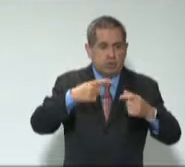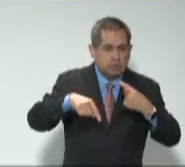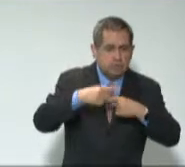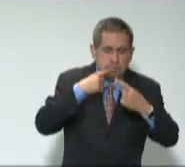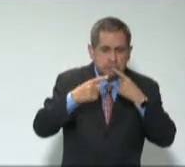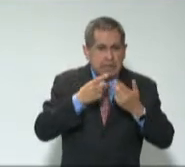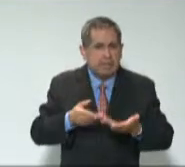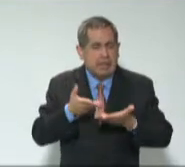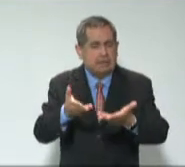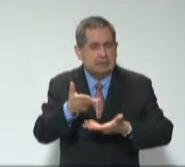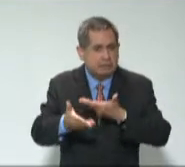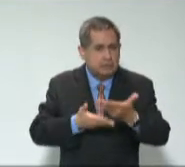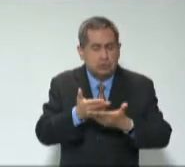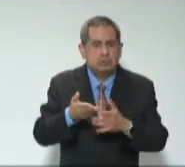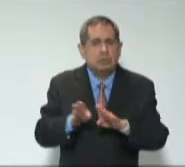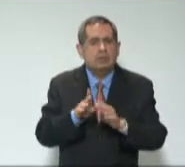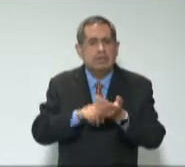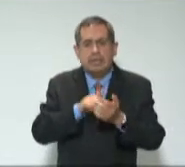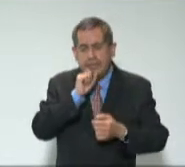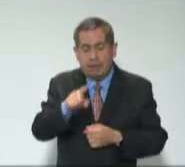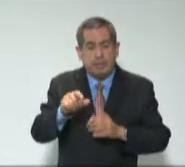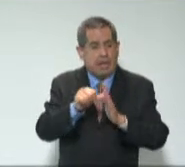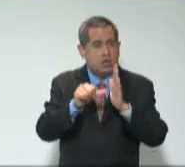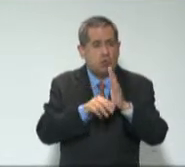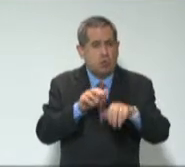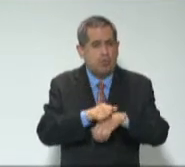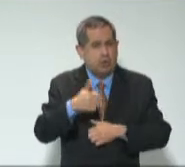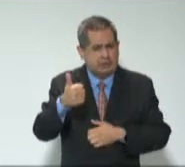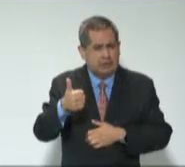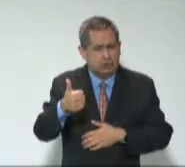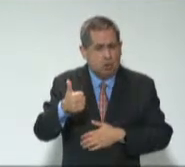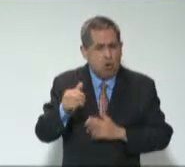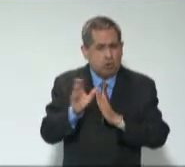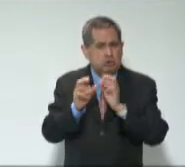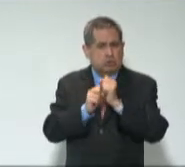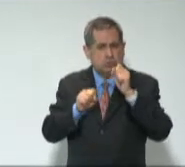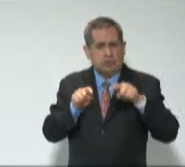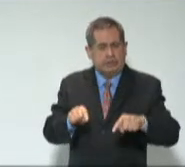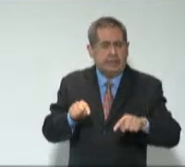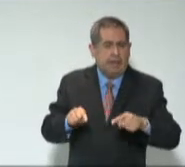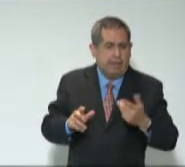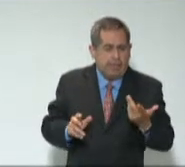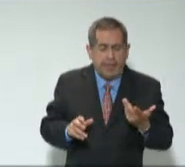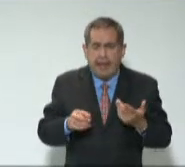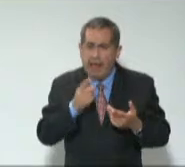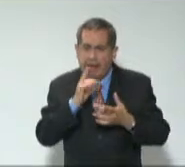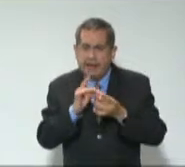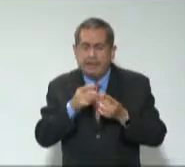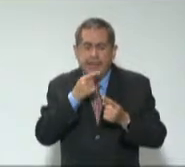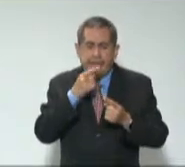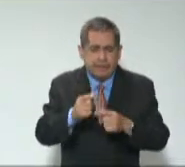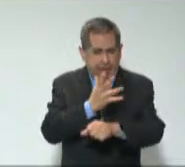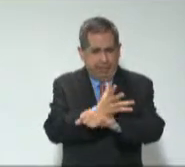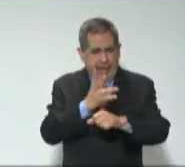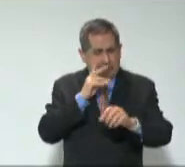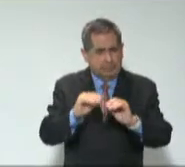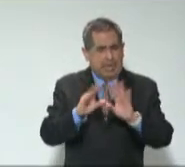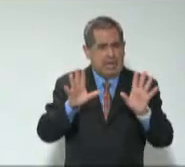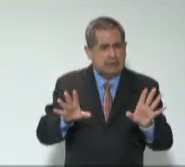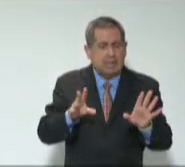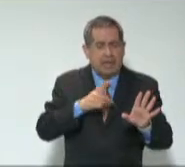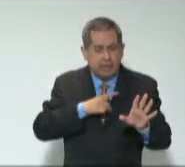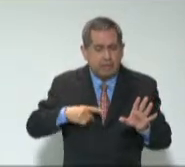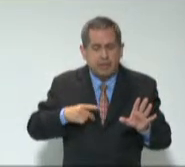los servicios y también pues el artículo sexto constitucional donde nos dicen que la transparencia debe